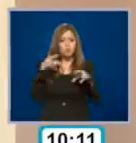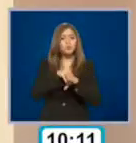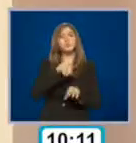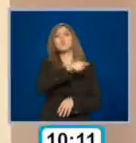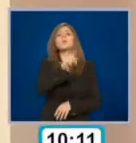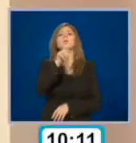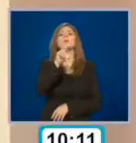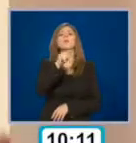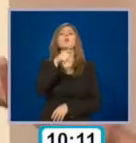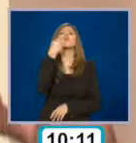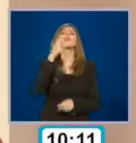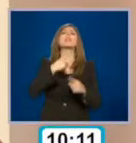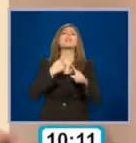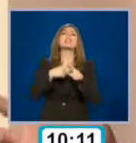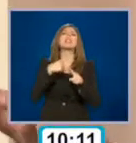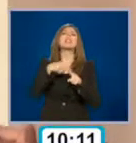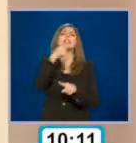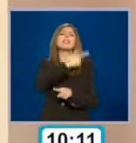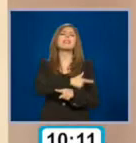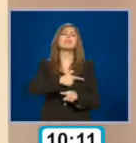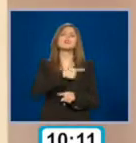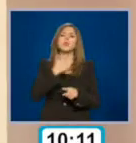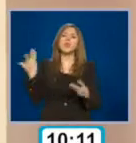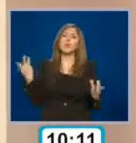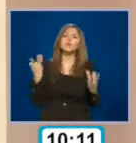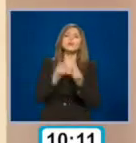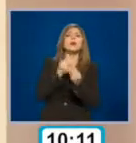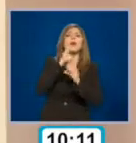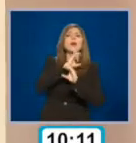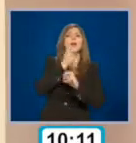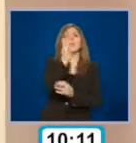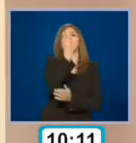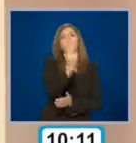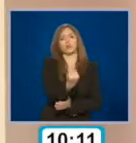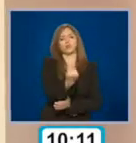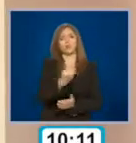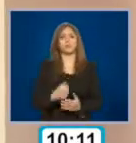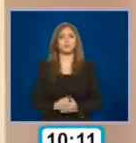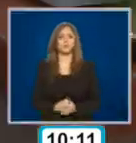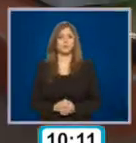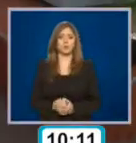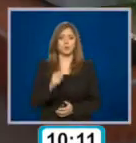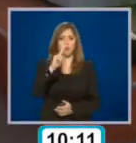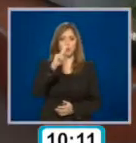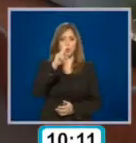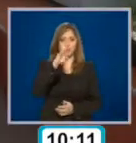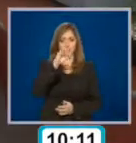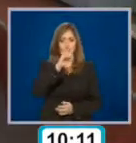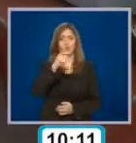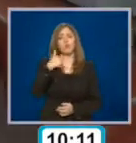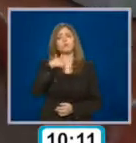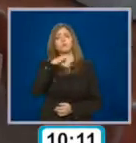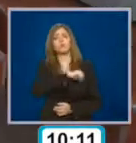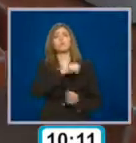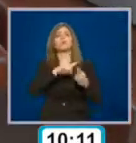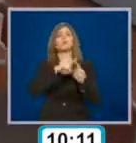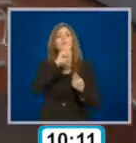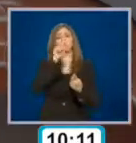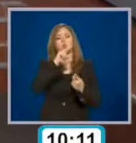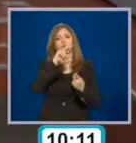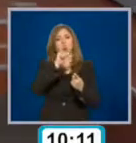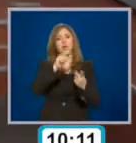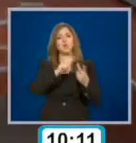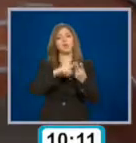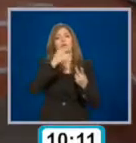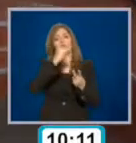compartir escenario o grabar un dueto ahora que se está usando? Bueno, dentro del género urbano, los artistas que admiro mucho, por ejemplo, Ozuna,